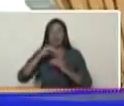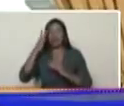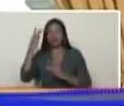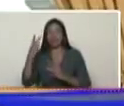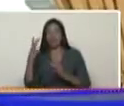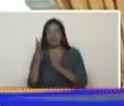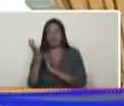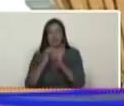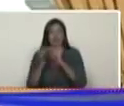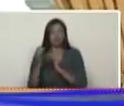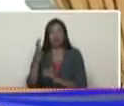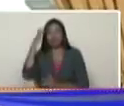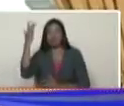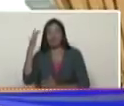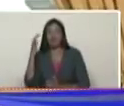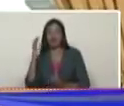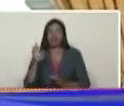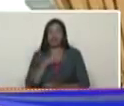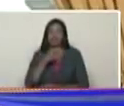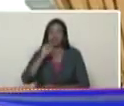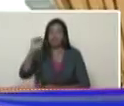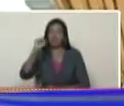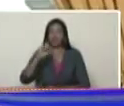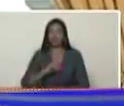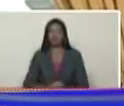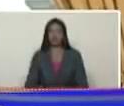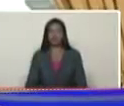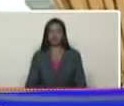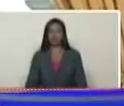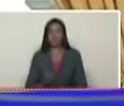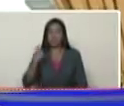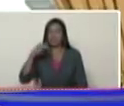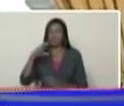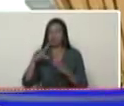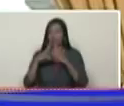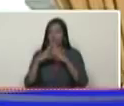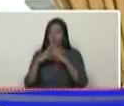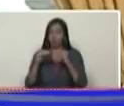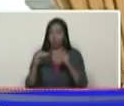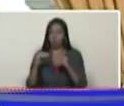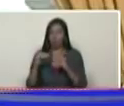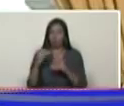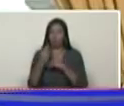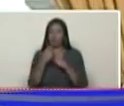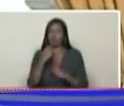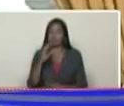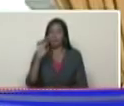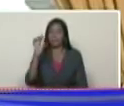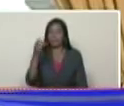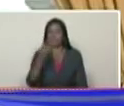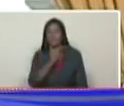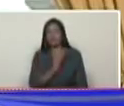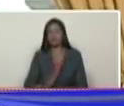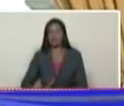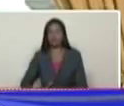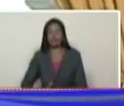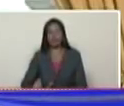idea del socialismo, lo tenemos. Tenemos, como decía nuestra vicepresidenta Delcy